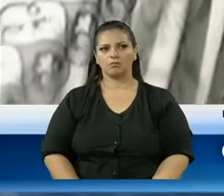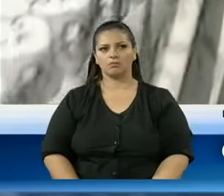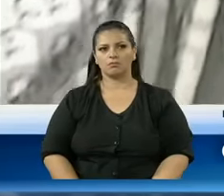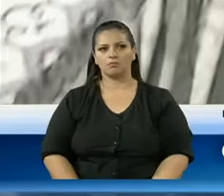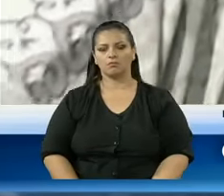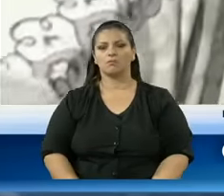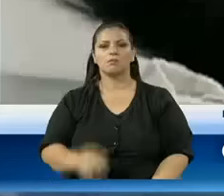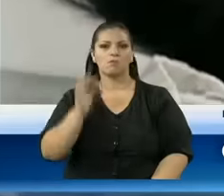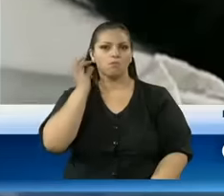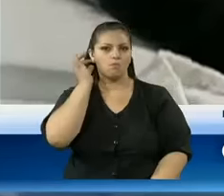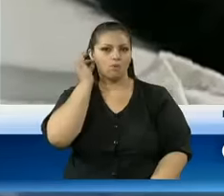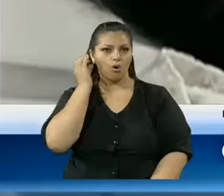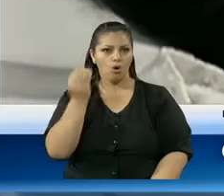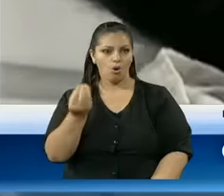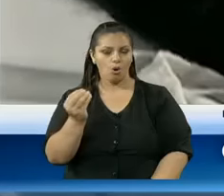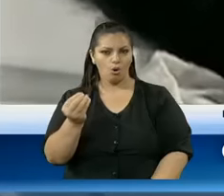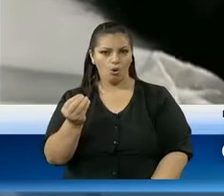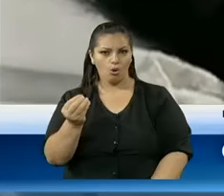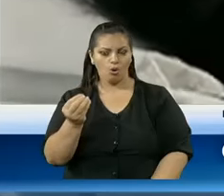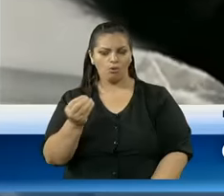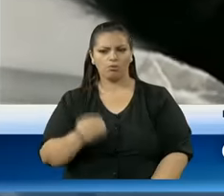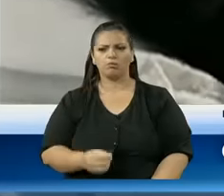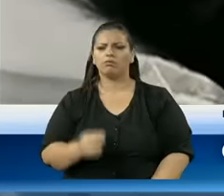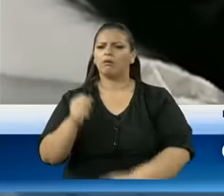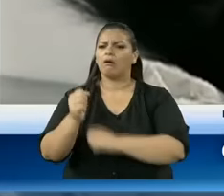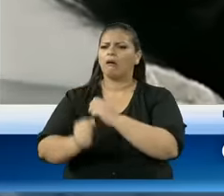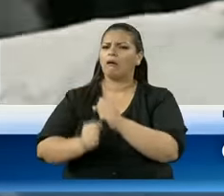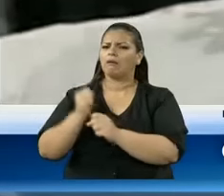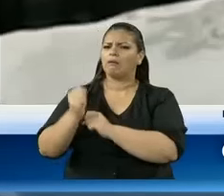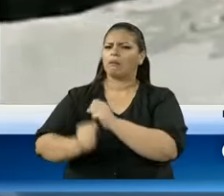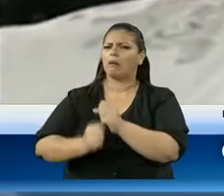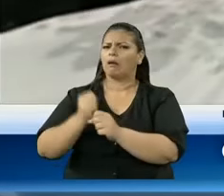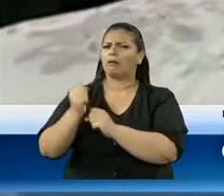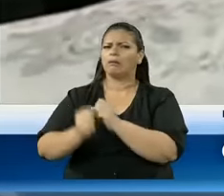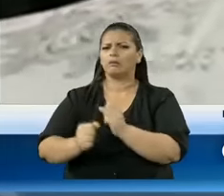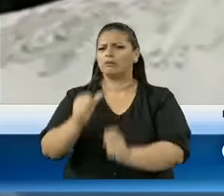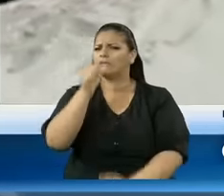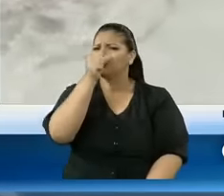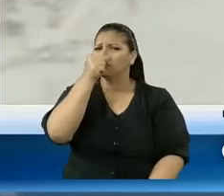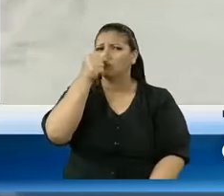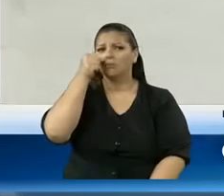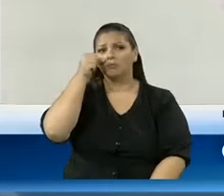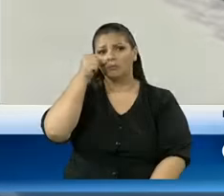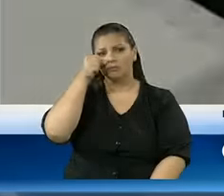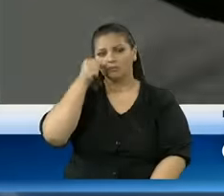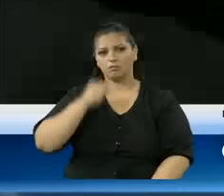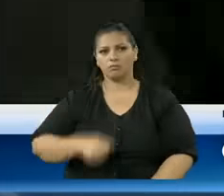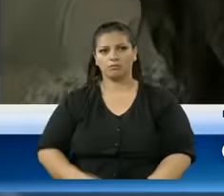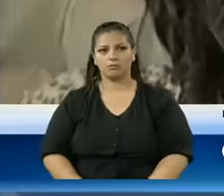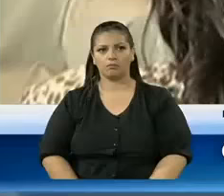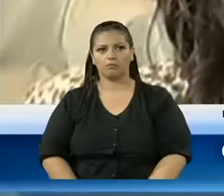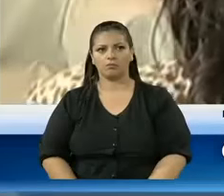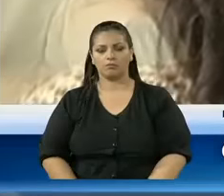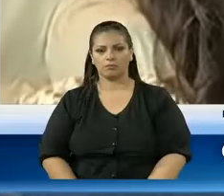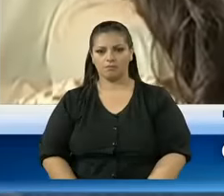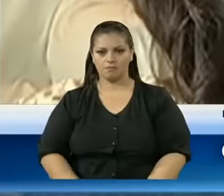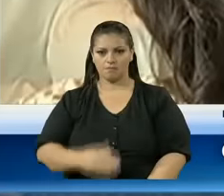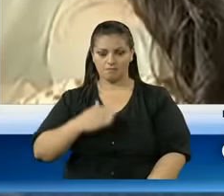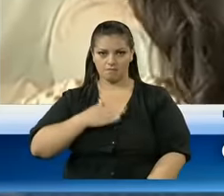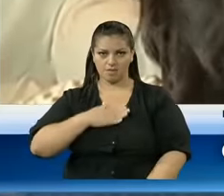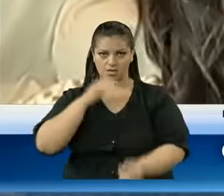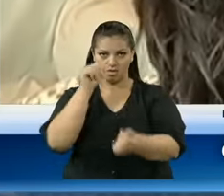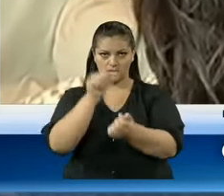H, confiesa que termina en el mismo hueco. Fue el espejo que encontró en el baño de su casa. Mi hermano, él se